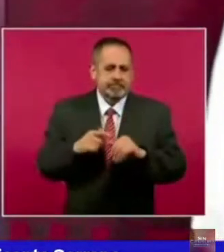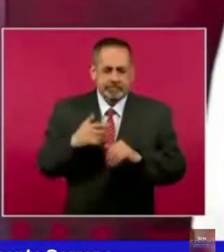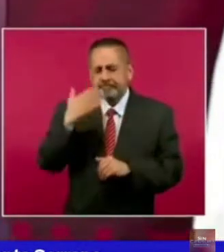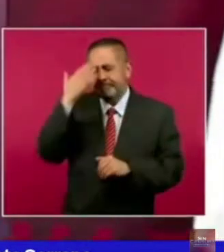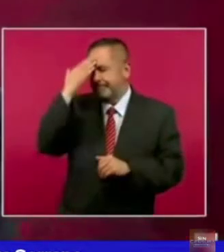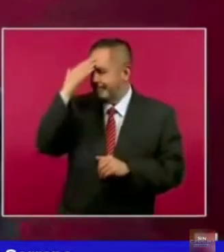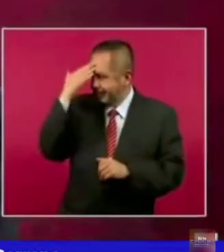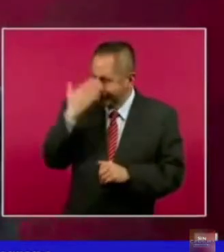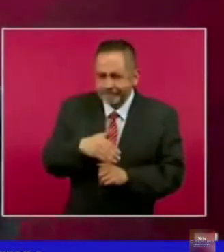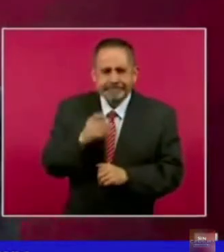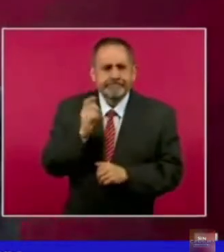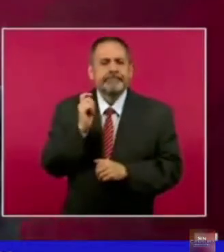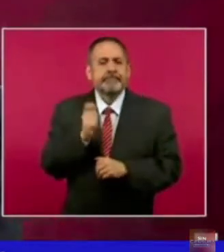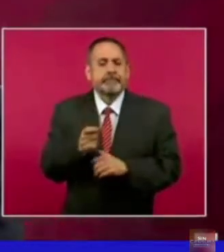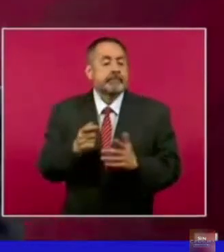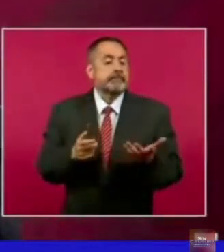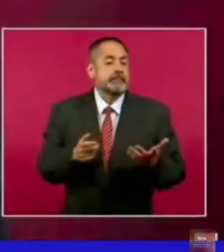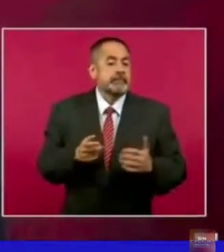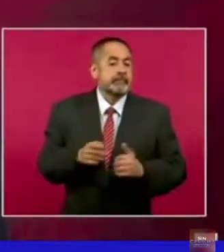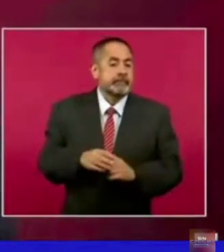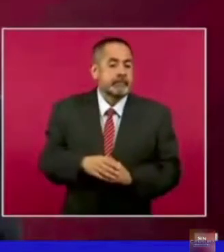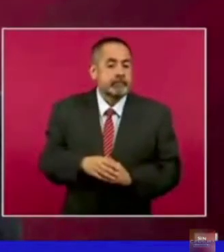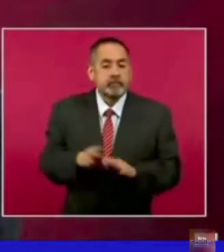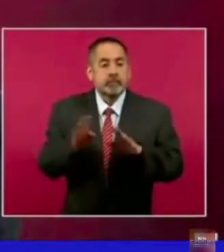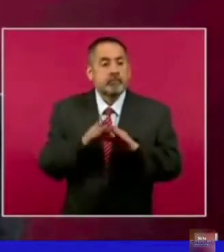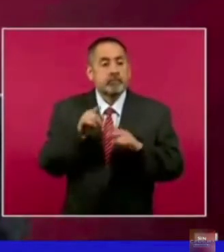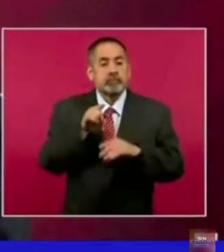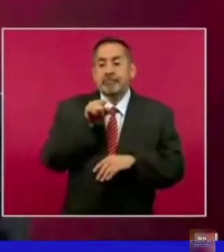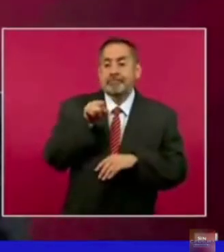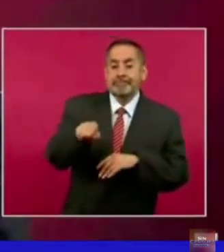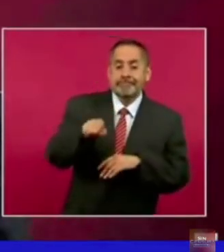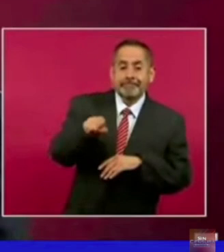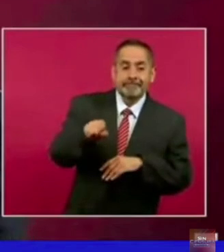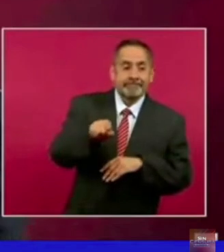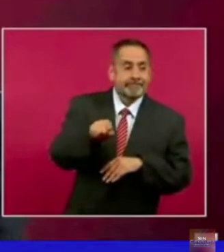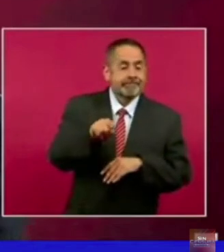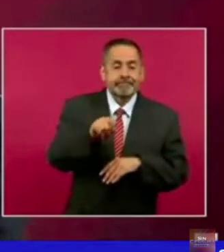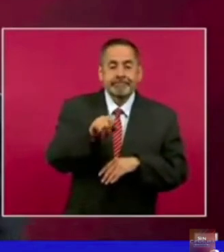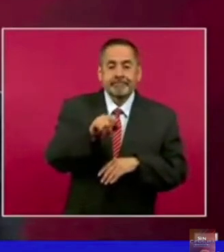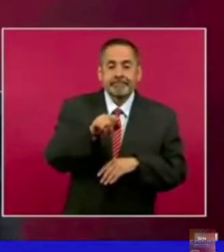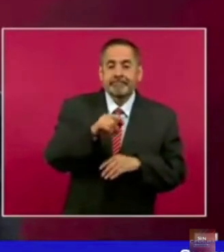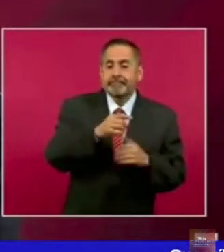saben de que cómo metían droga